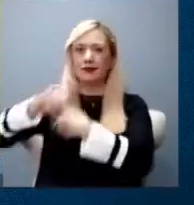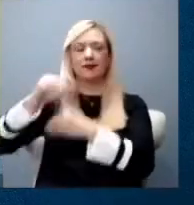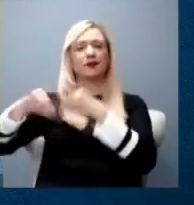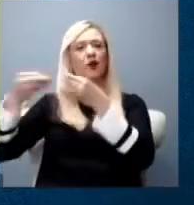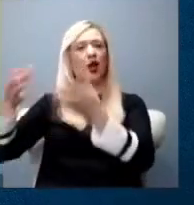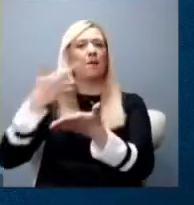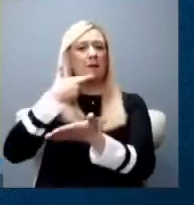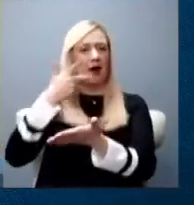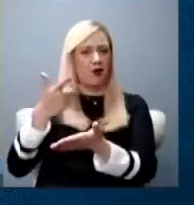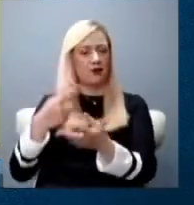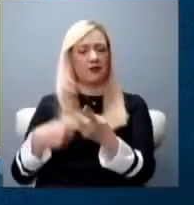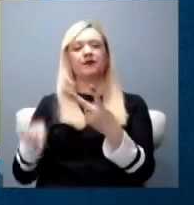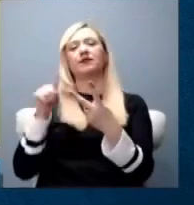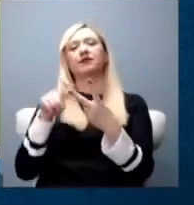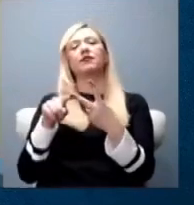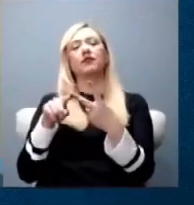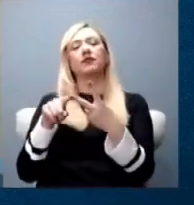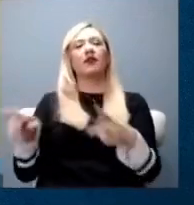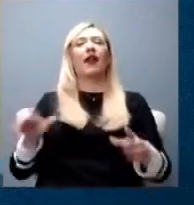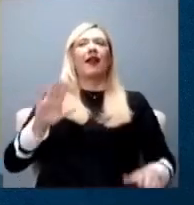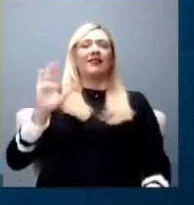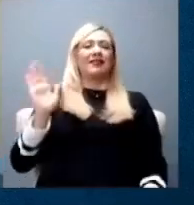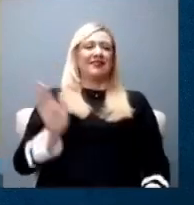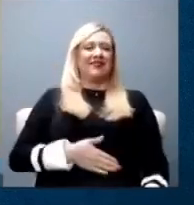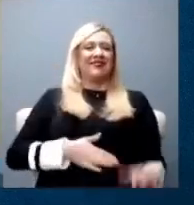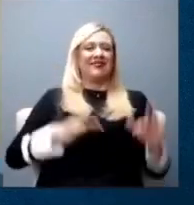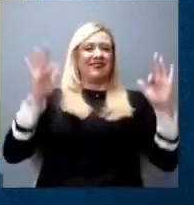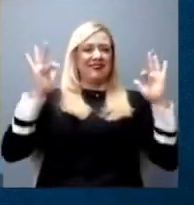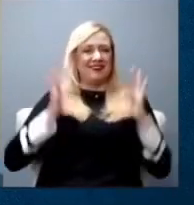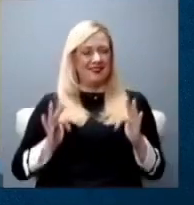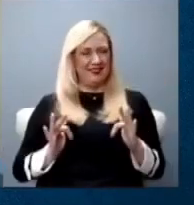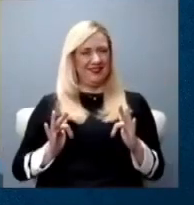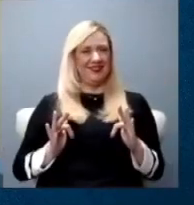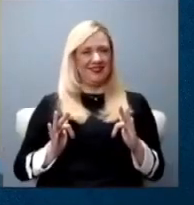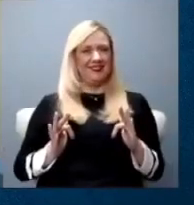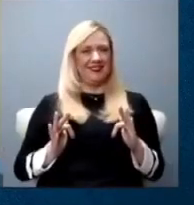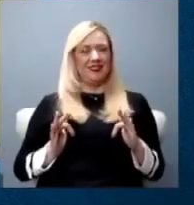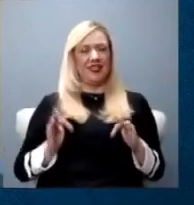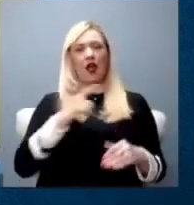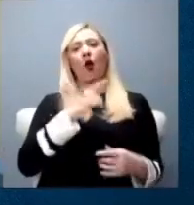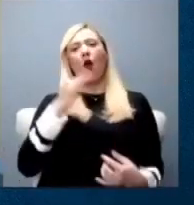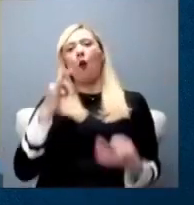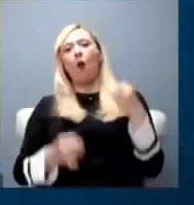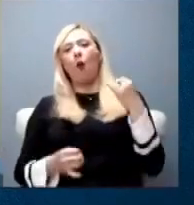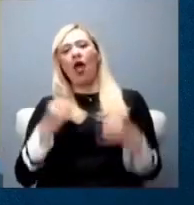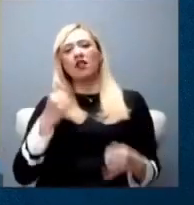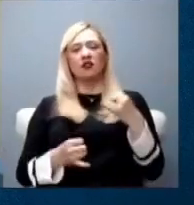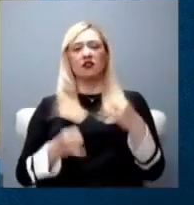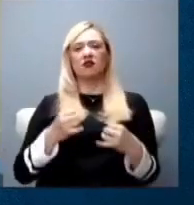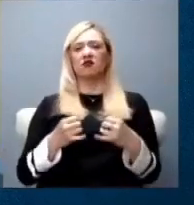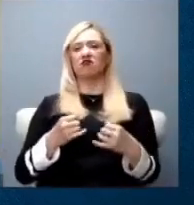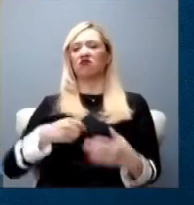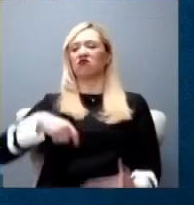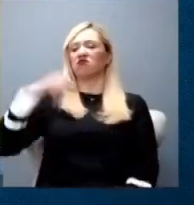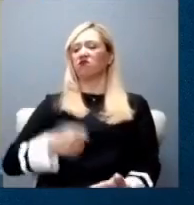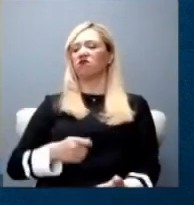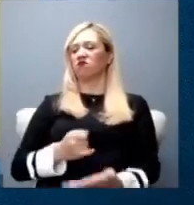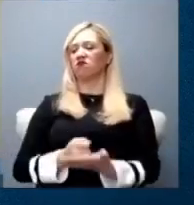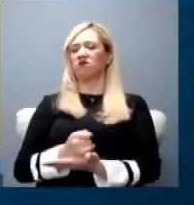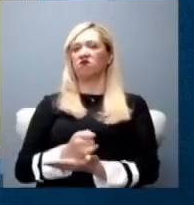lugar está la satisfacción. Un ejemplo de restitución es cuando a un juez o a una jueza la destituyen arbitrariamente y se restituye su